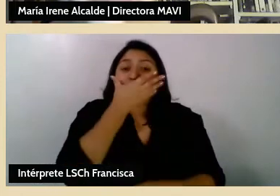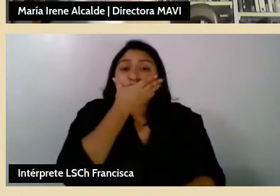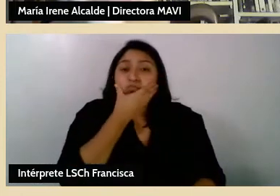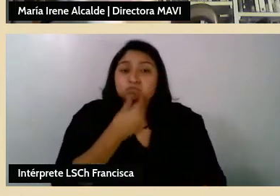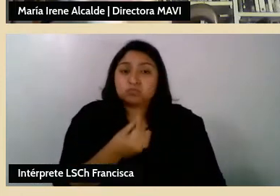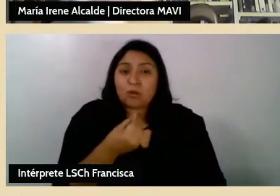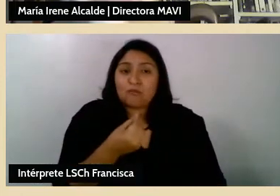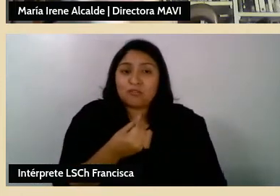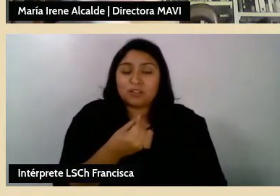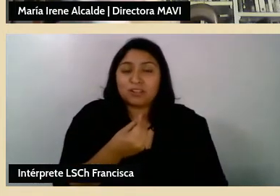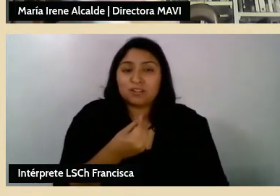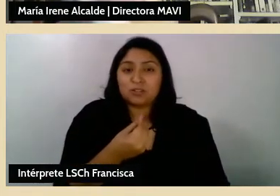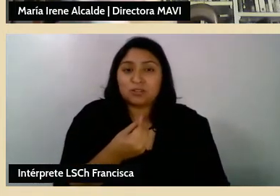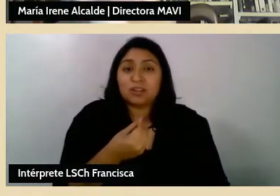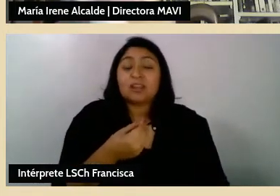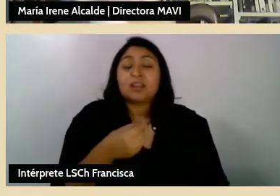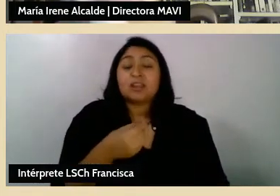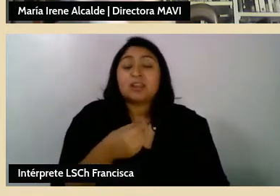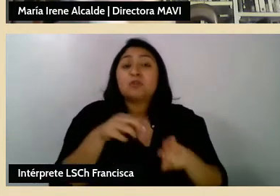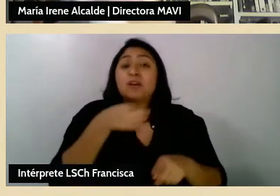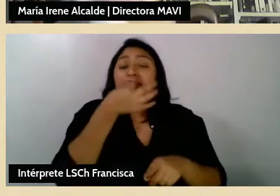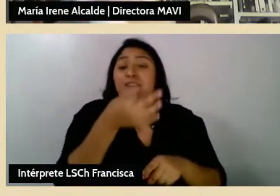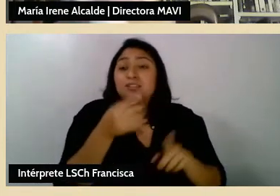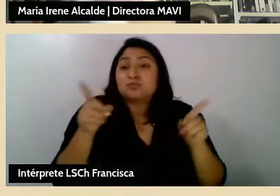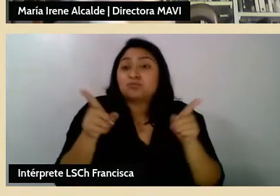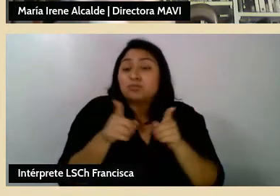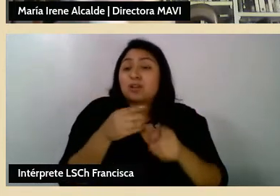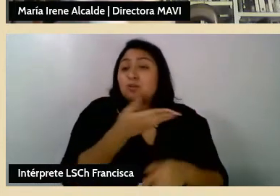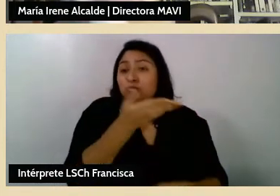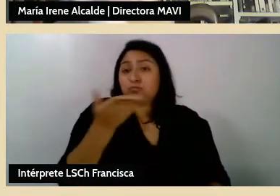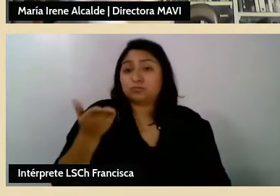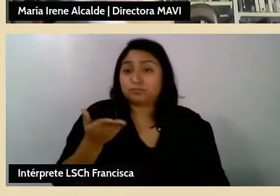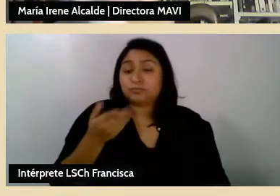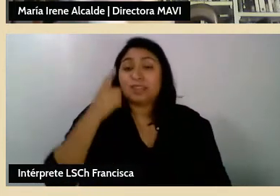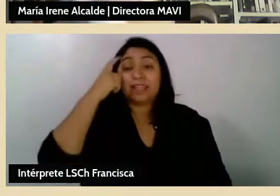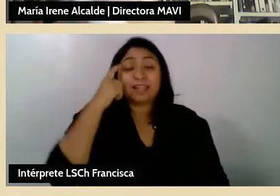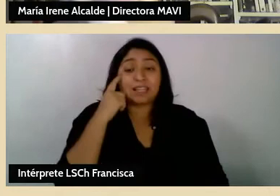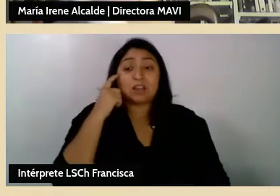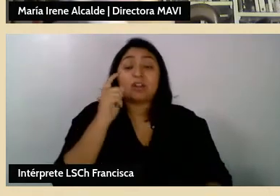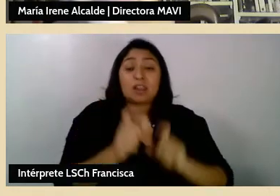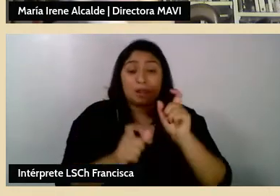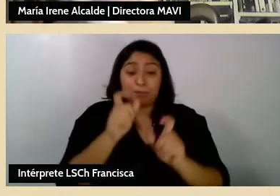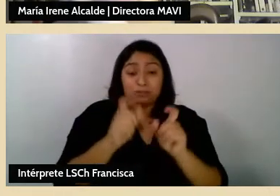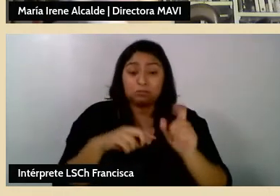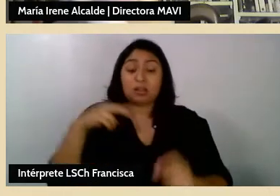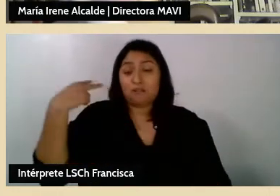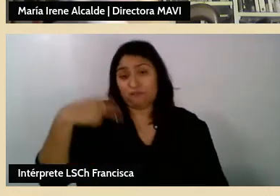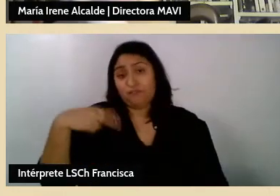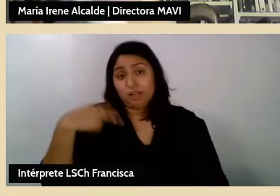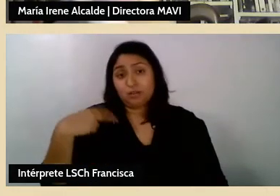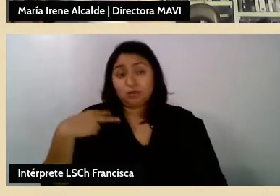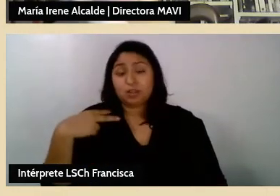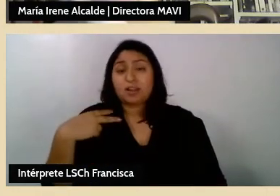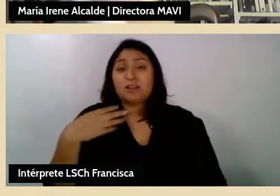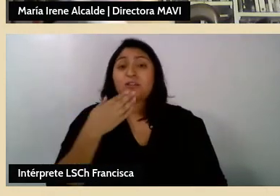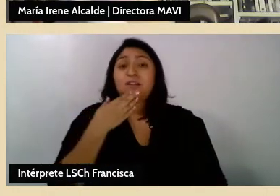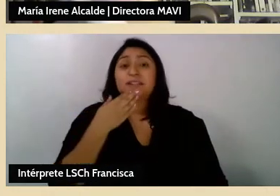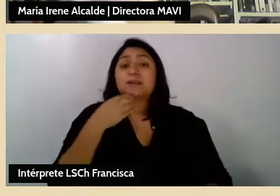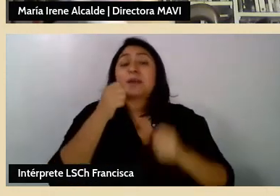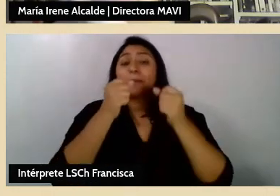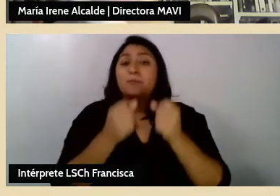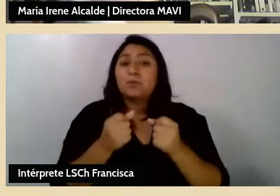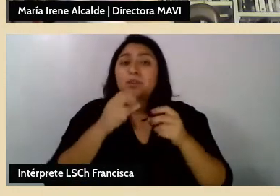bien han resumido ustedes, creo que la gente lo ha valorado y además han podido producir